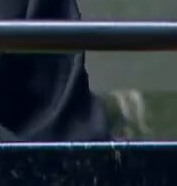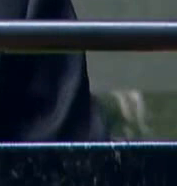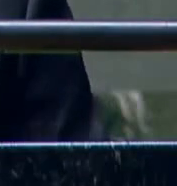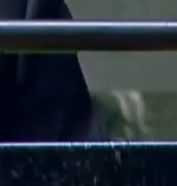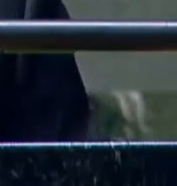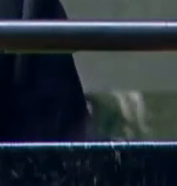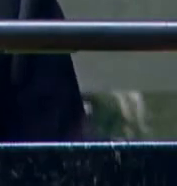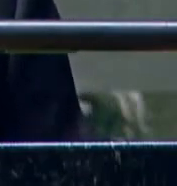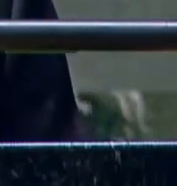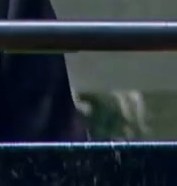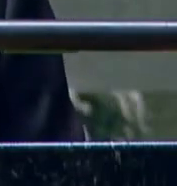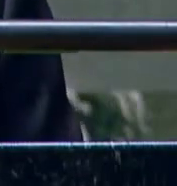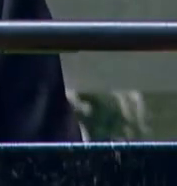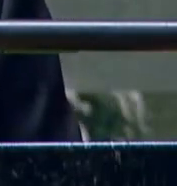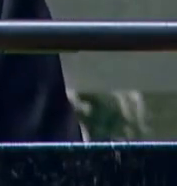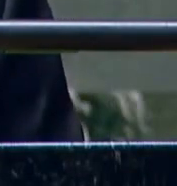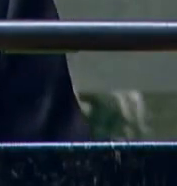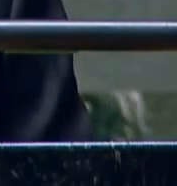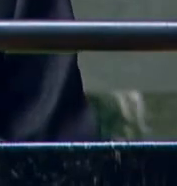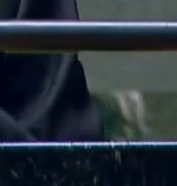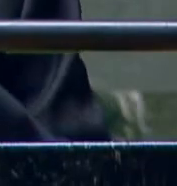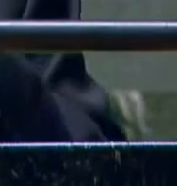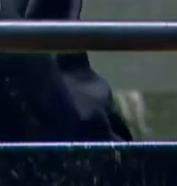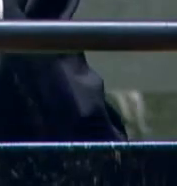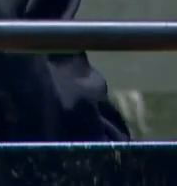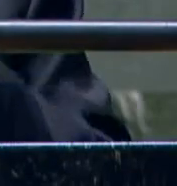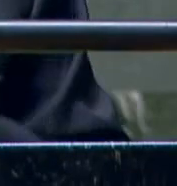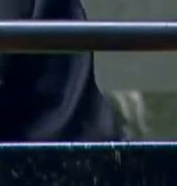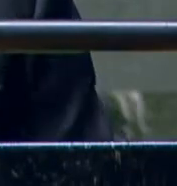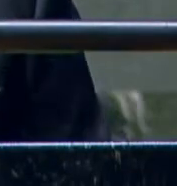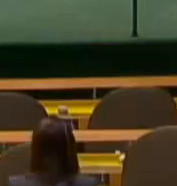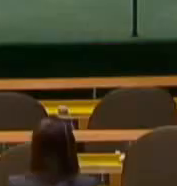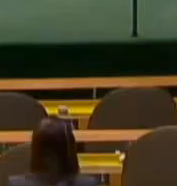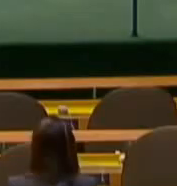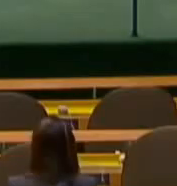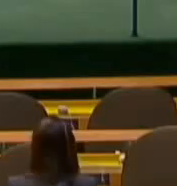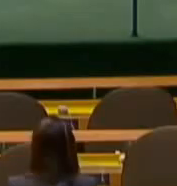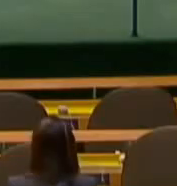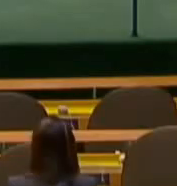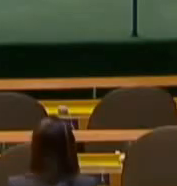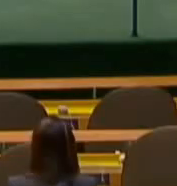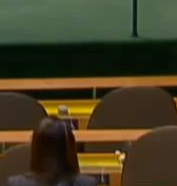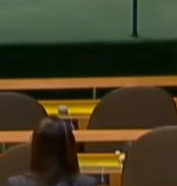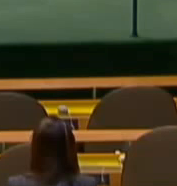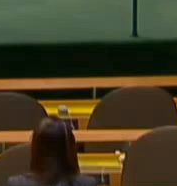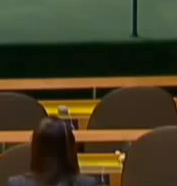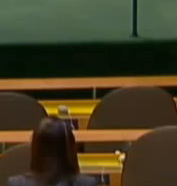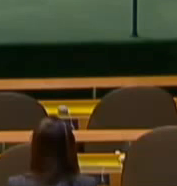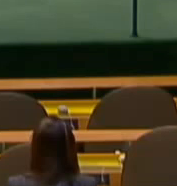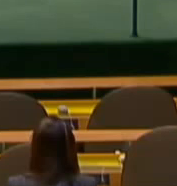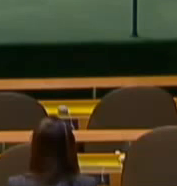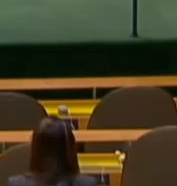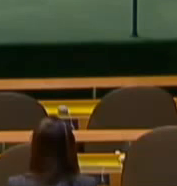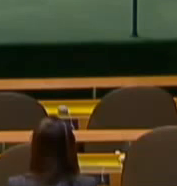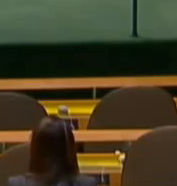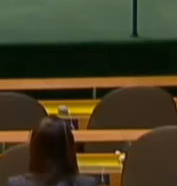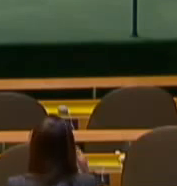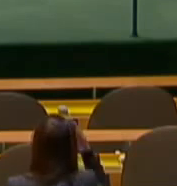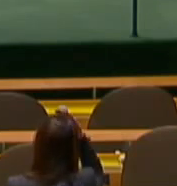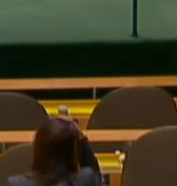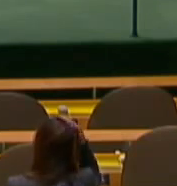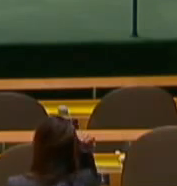Muchos otros en el mundo son también víctimas de estas injusticias, de